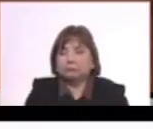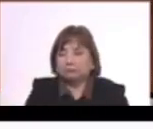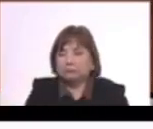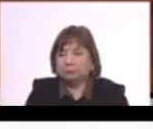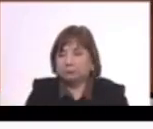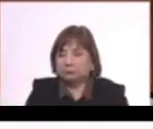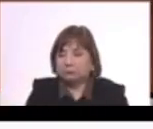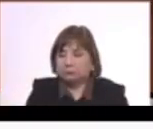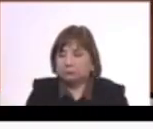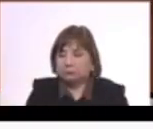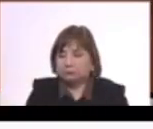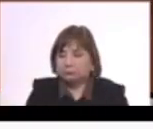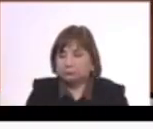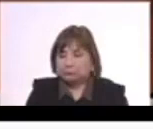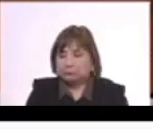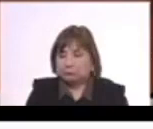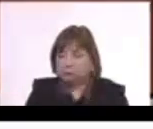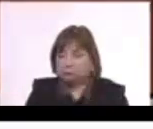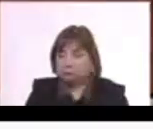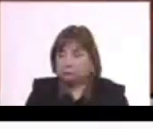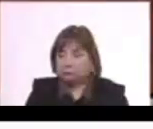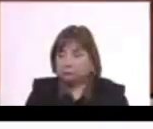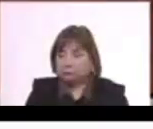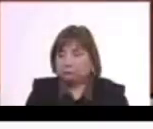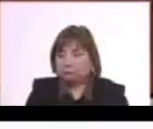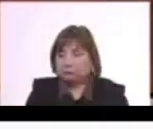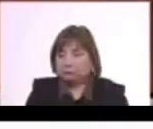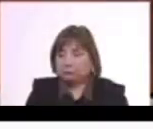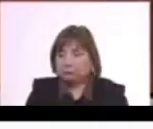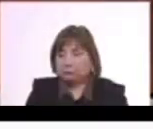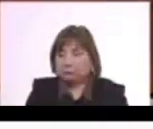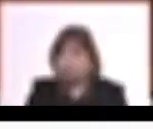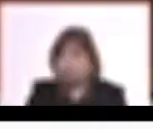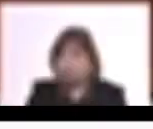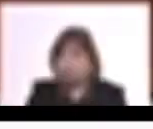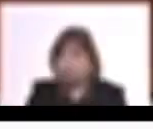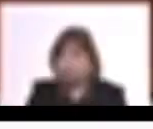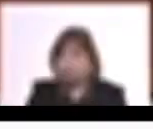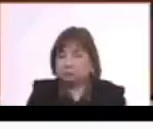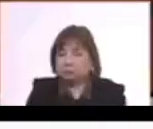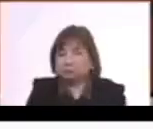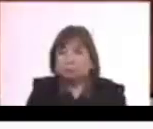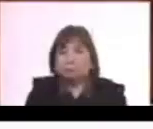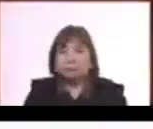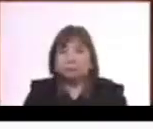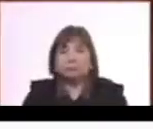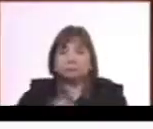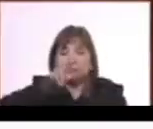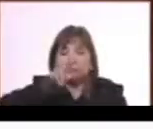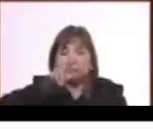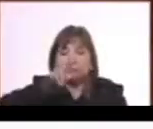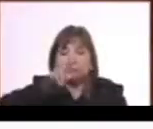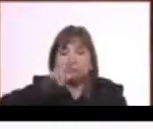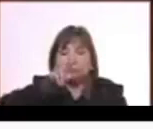Gracias, congresista. A favor, Alegría García. Castillo Rivas.